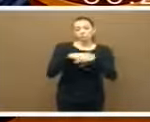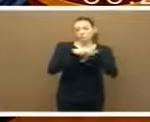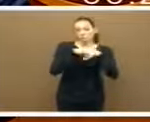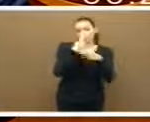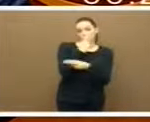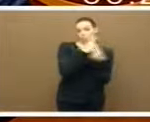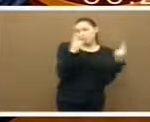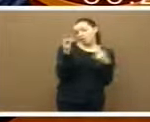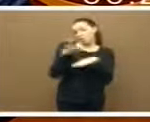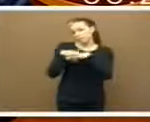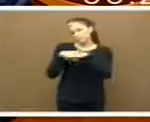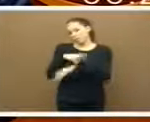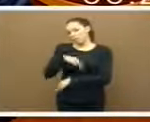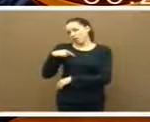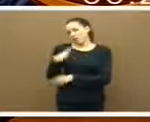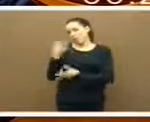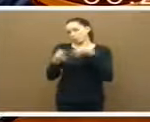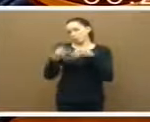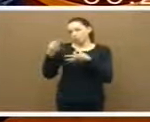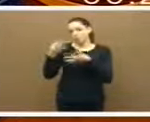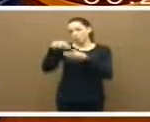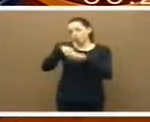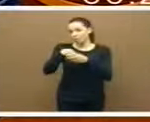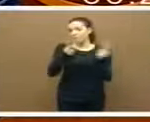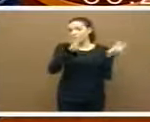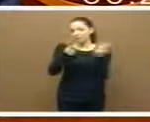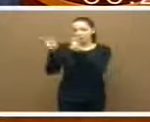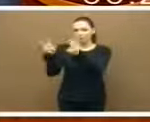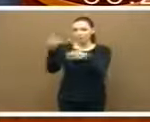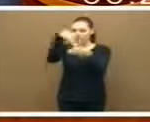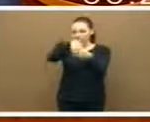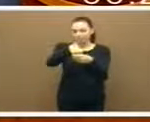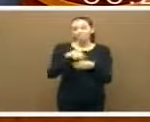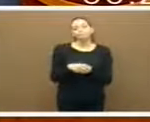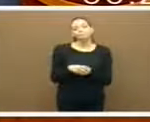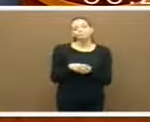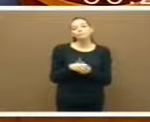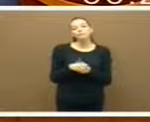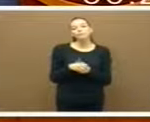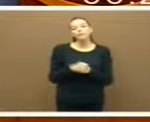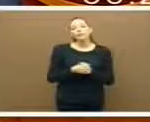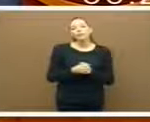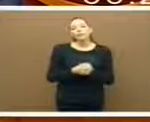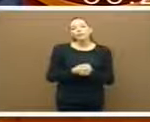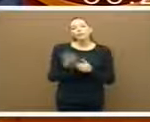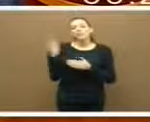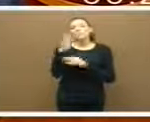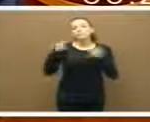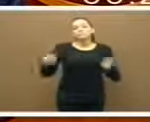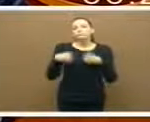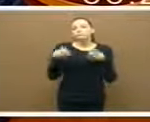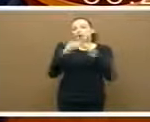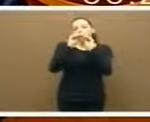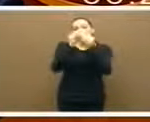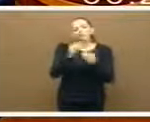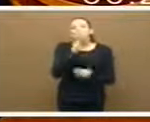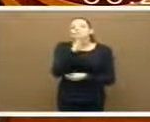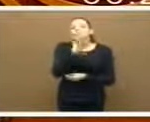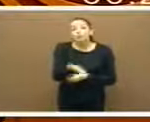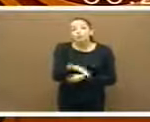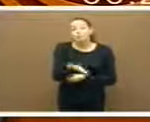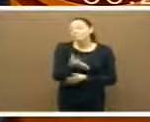de Administración Local, Justicia e Interior. Señorías, estas enmiendas vienen como consecuencia de que no ha podido ser